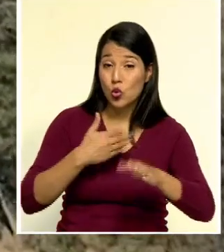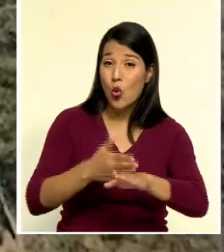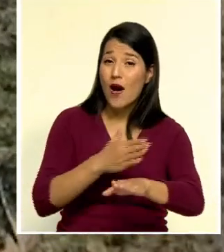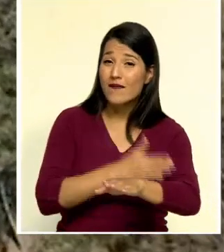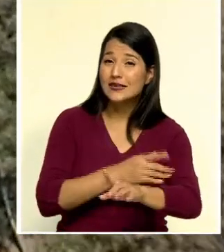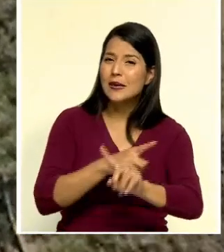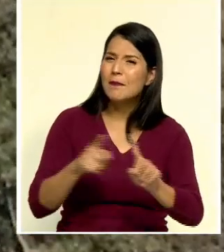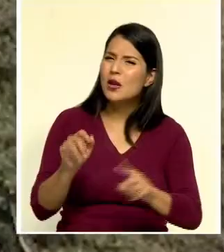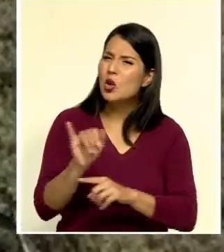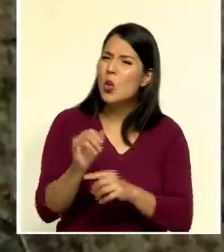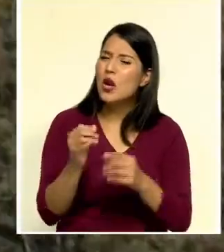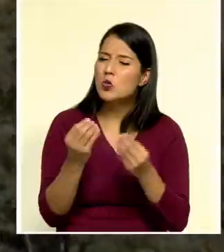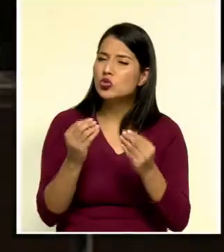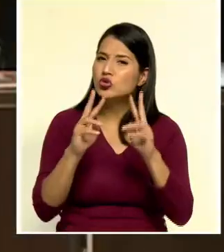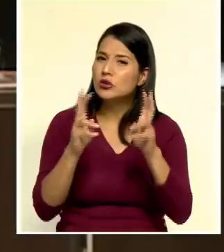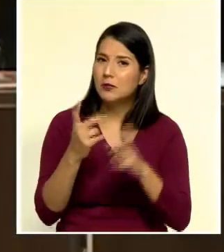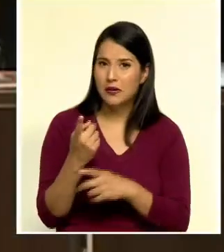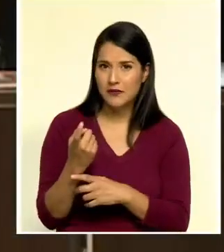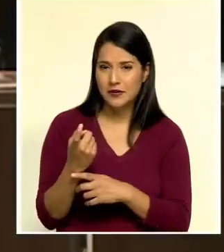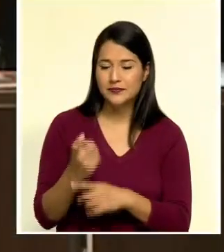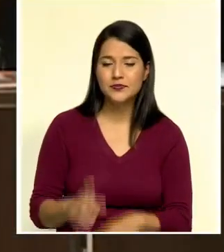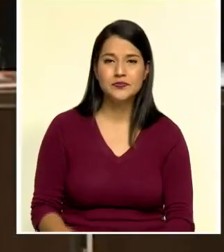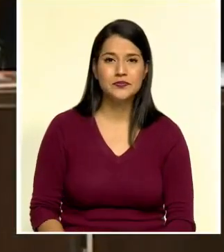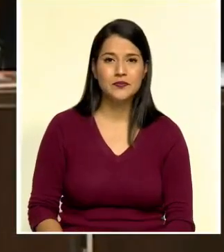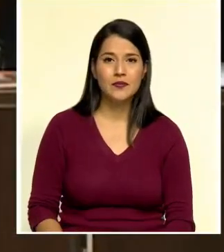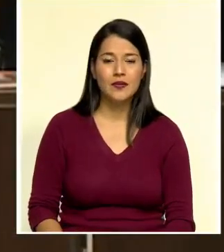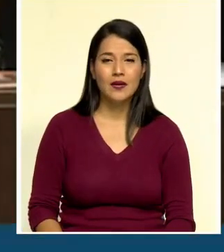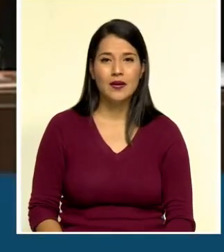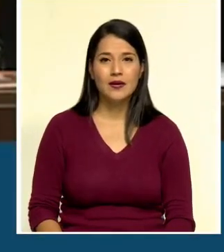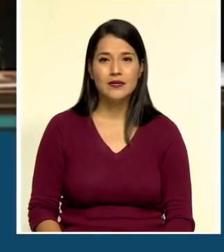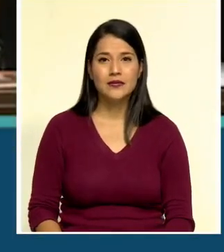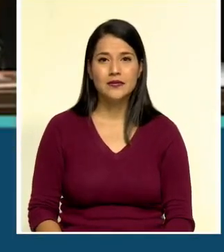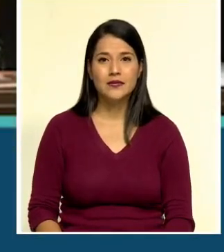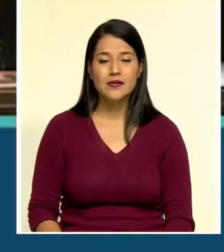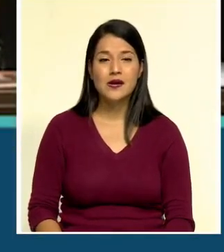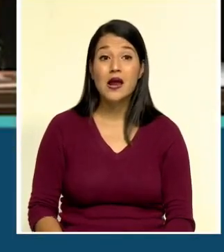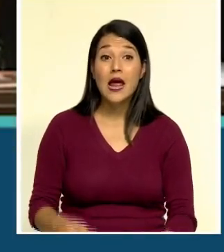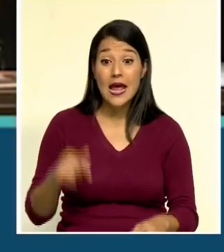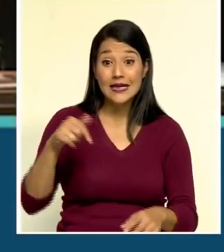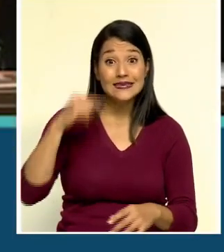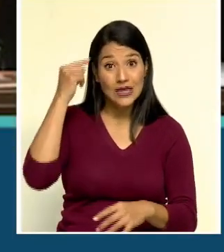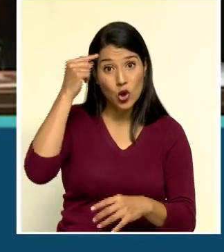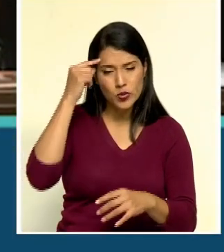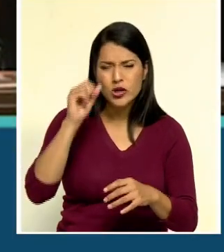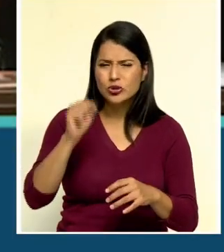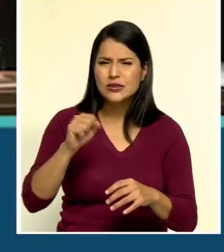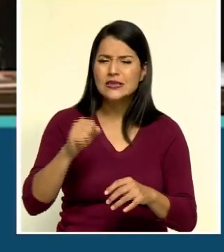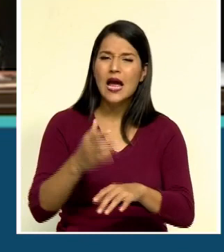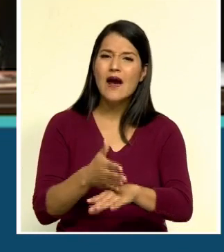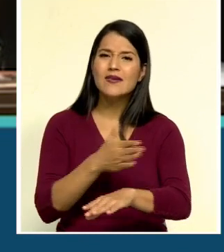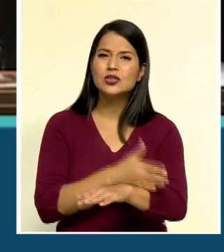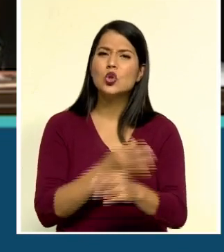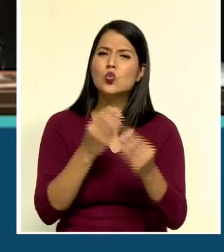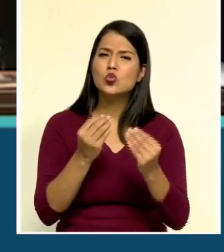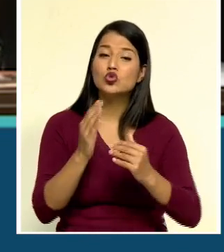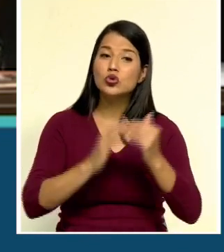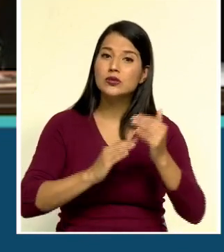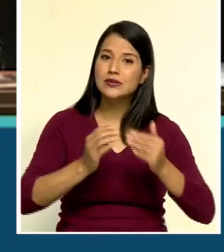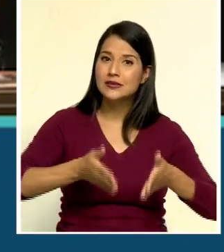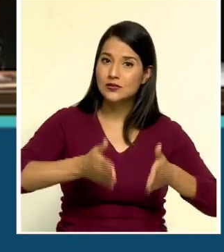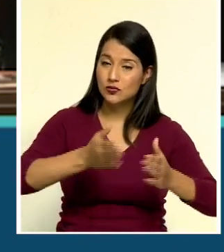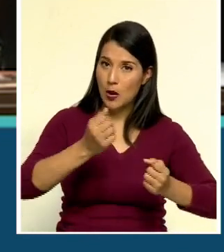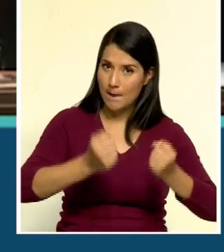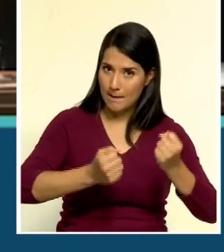pendientes. Si bien es cierto, se hizo bastante avance en infraestructura vial en estos 4